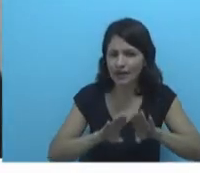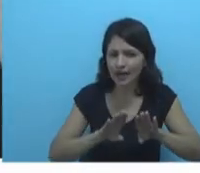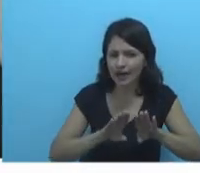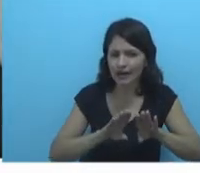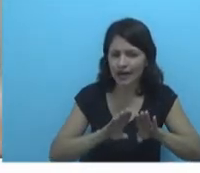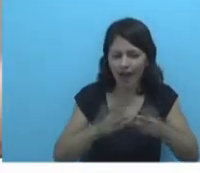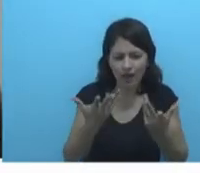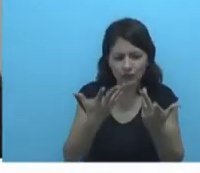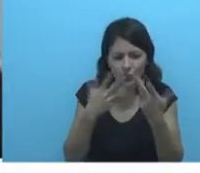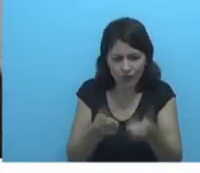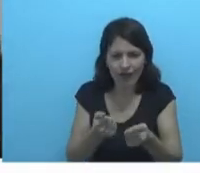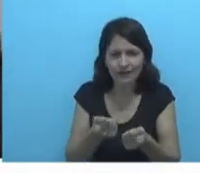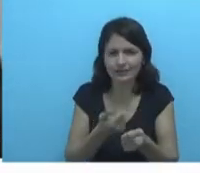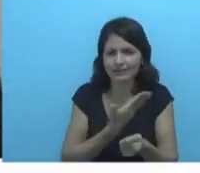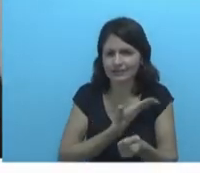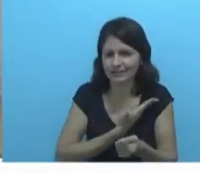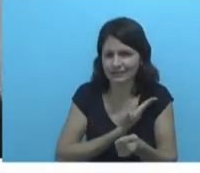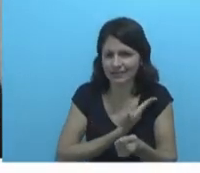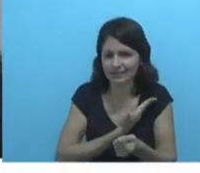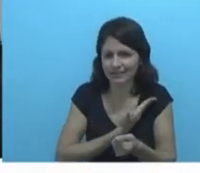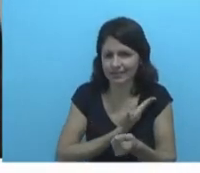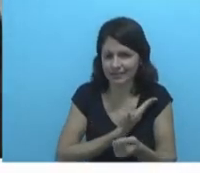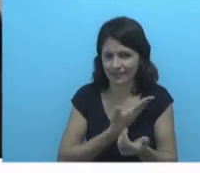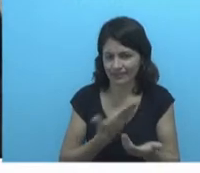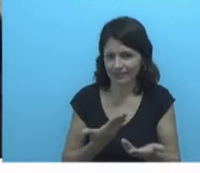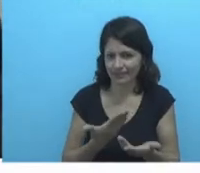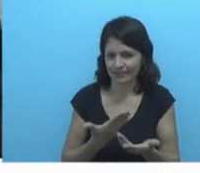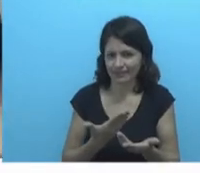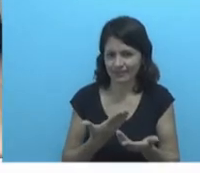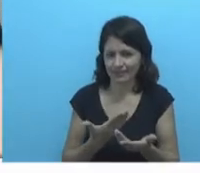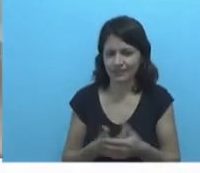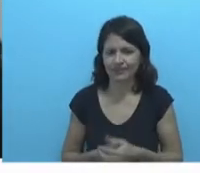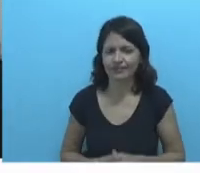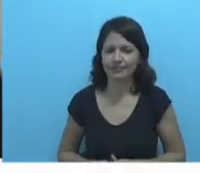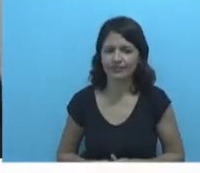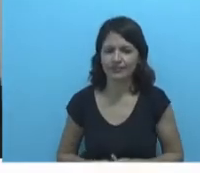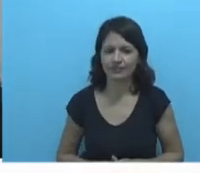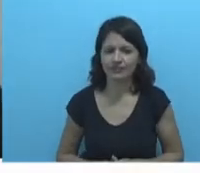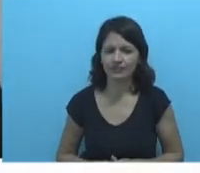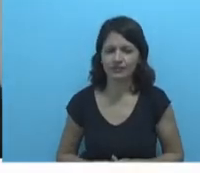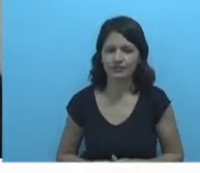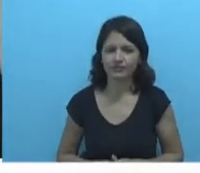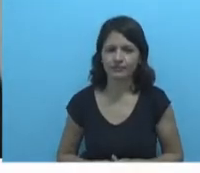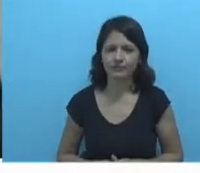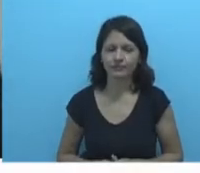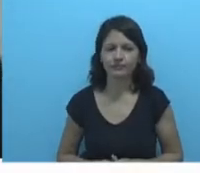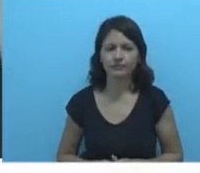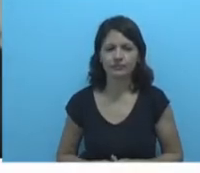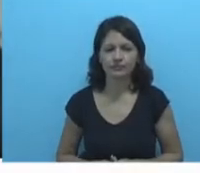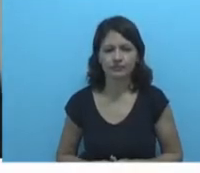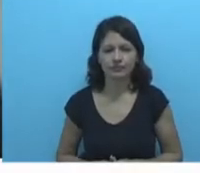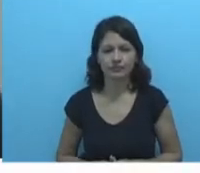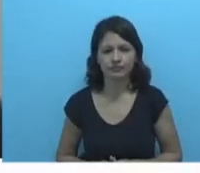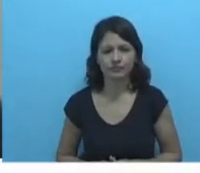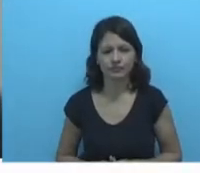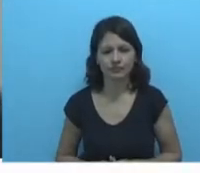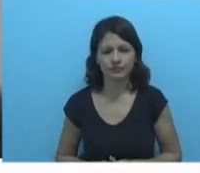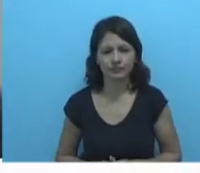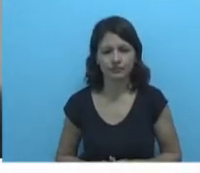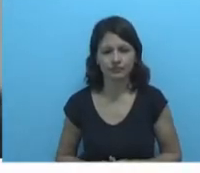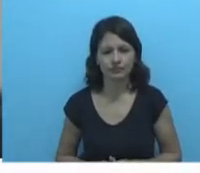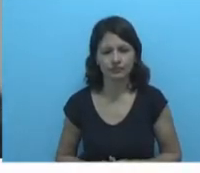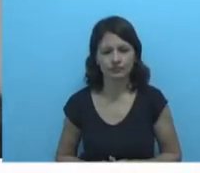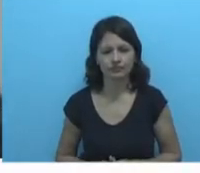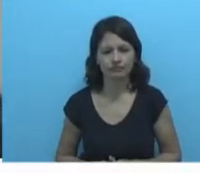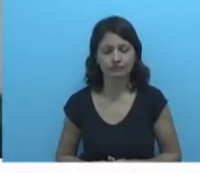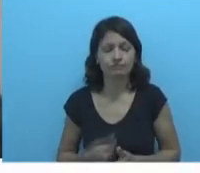ese federalismo de concertación. Así que yo confío mucho